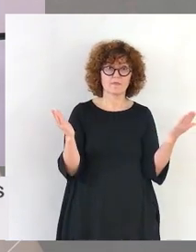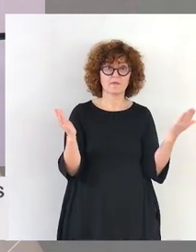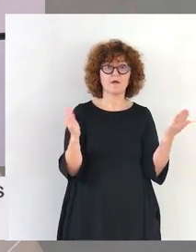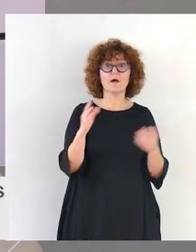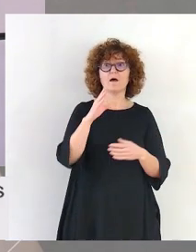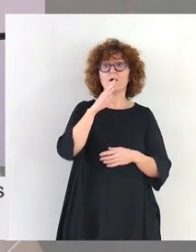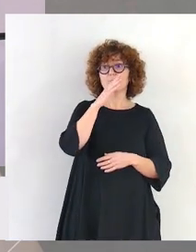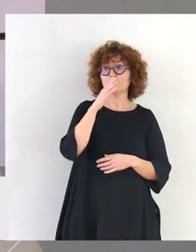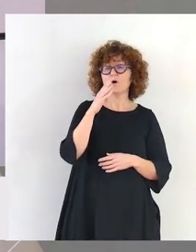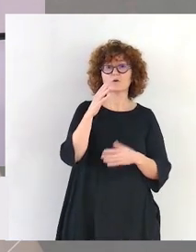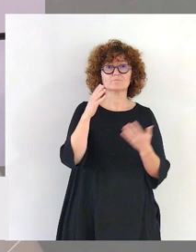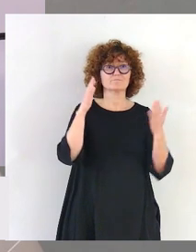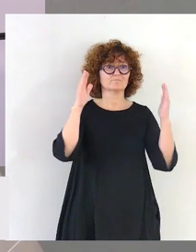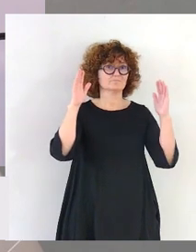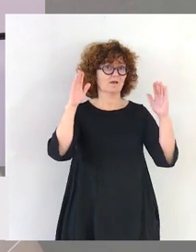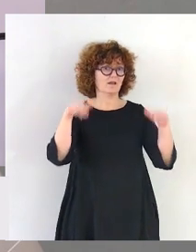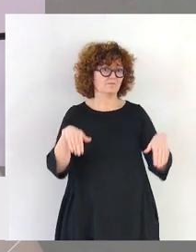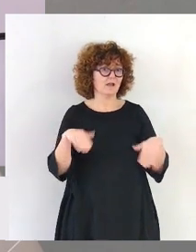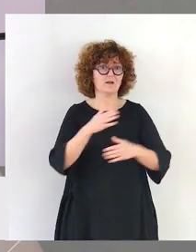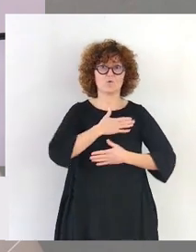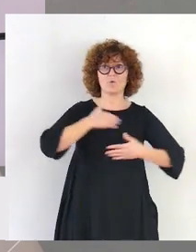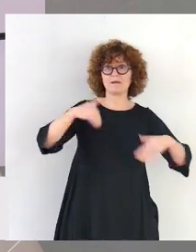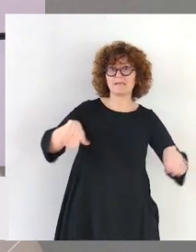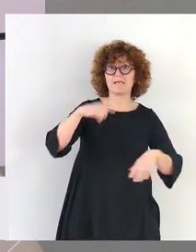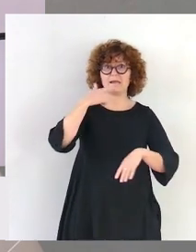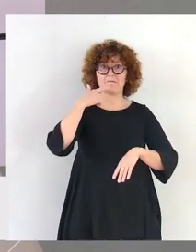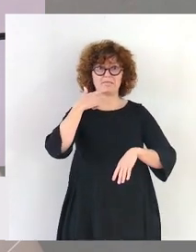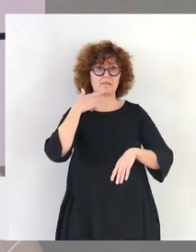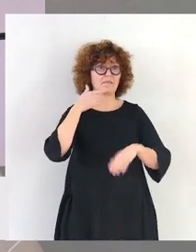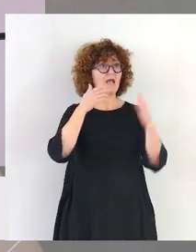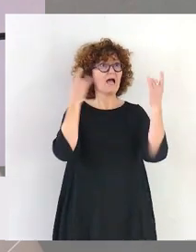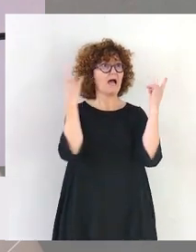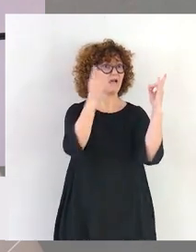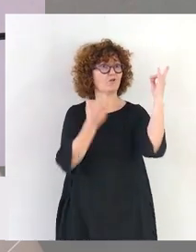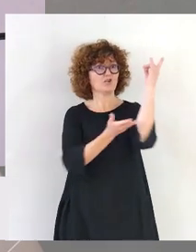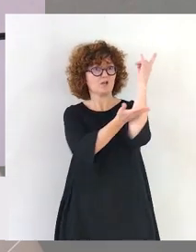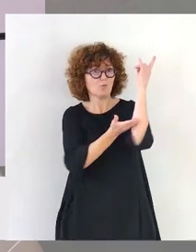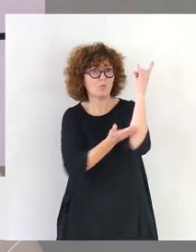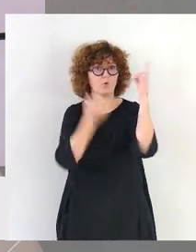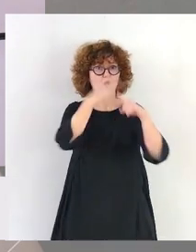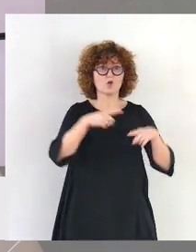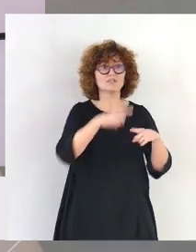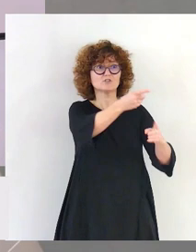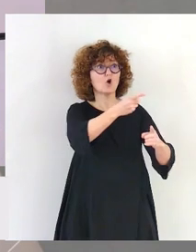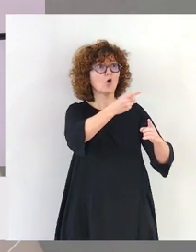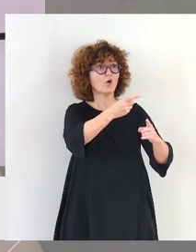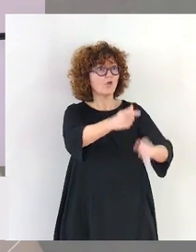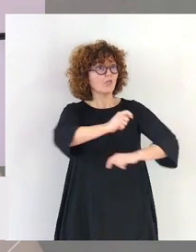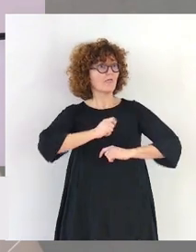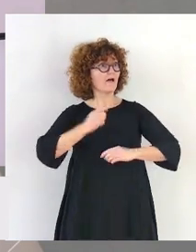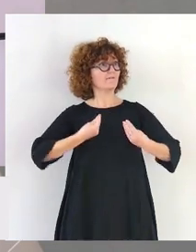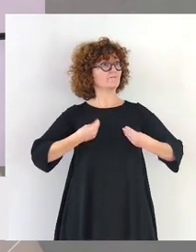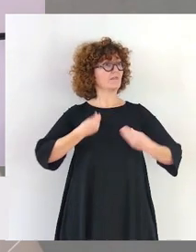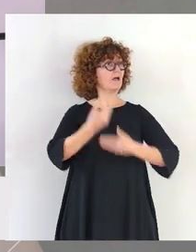motosierras y cosas de esas no le va a arreglar la vida ese no le va a arreglar la vida la vida se la pueden arreglar la gente que la